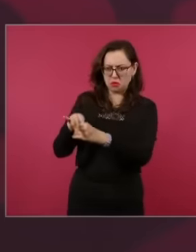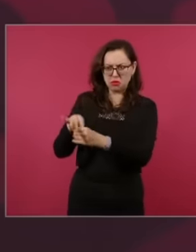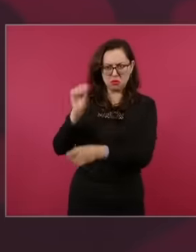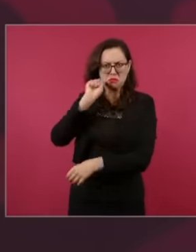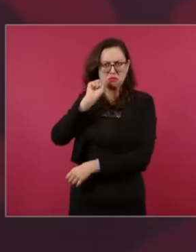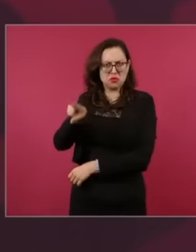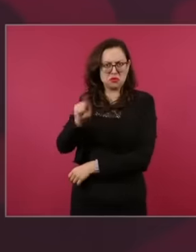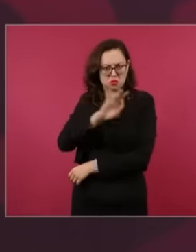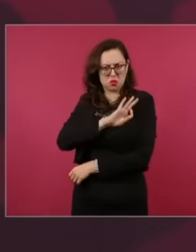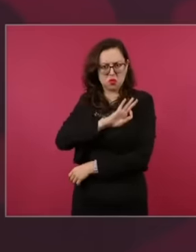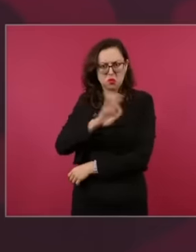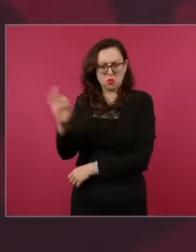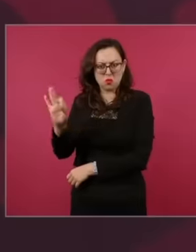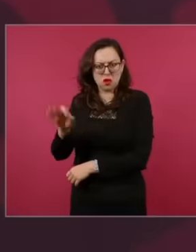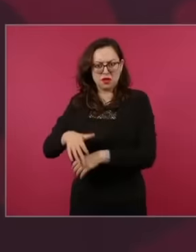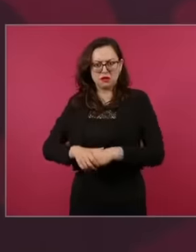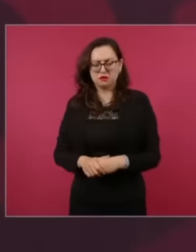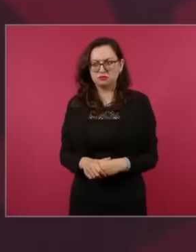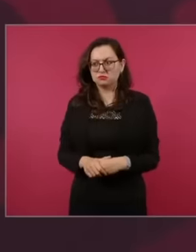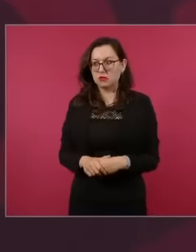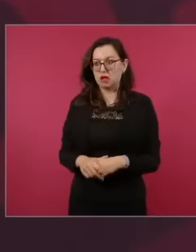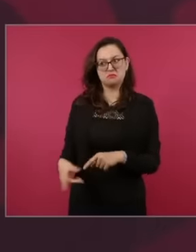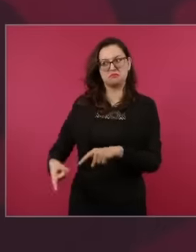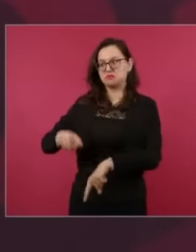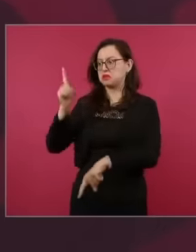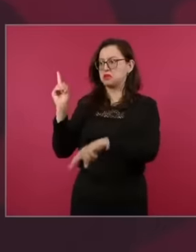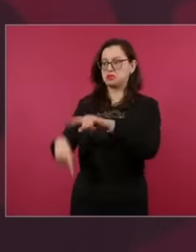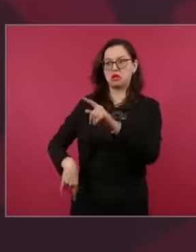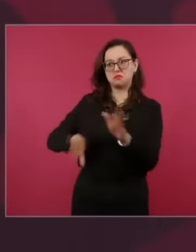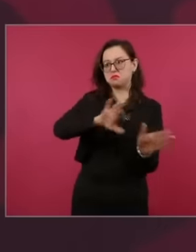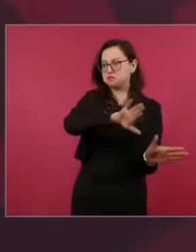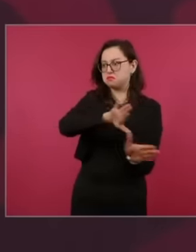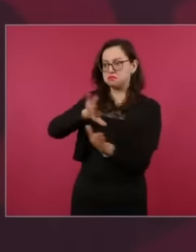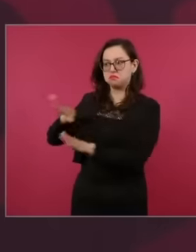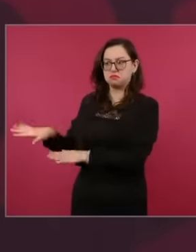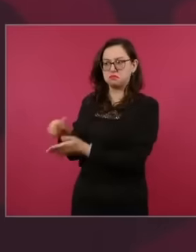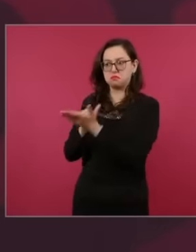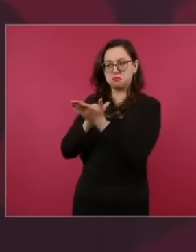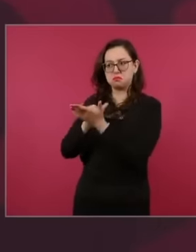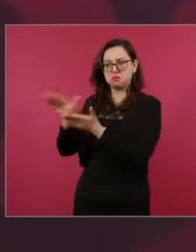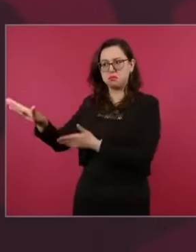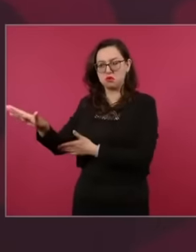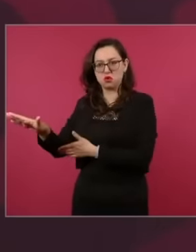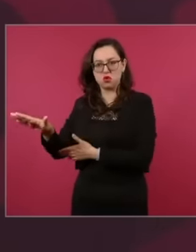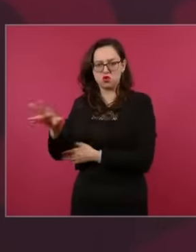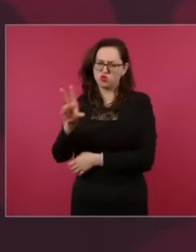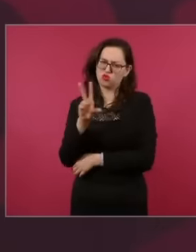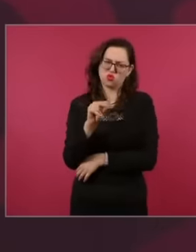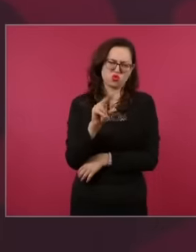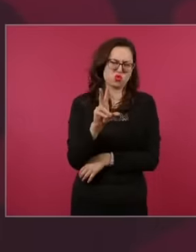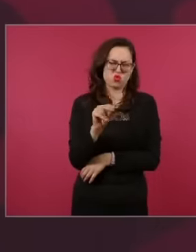No es decir, tú eres juez, tú eres